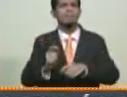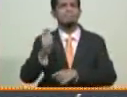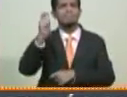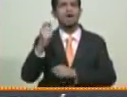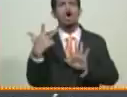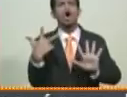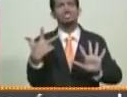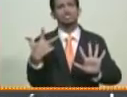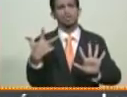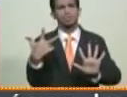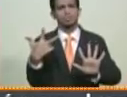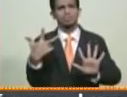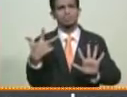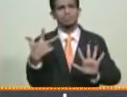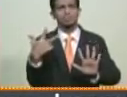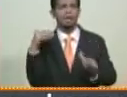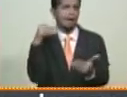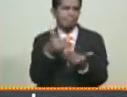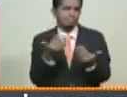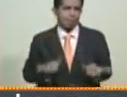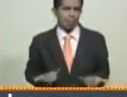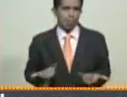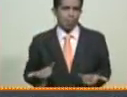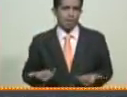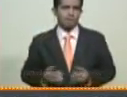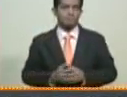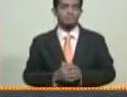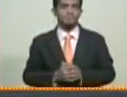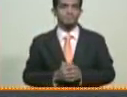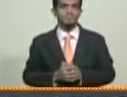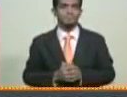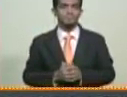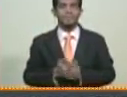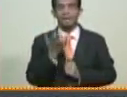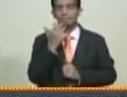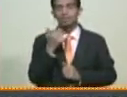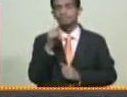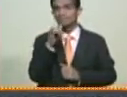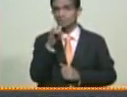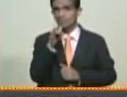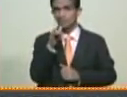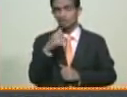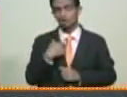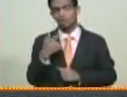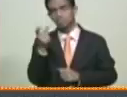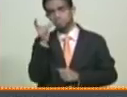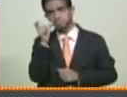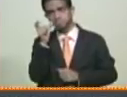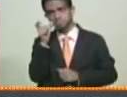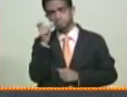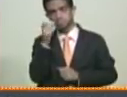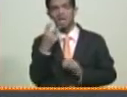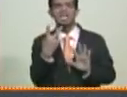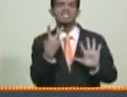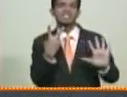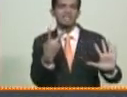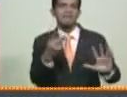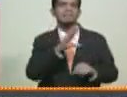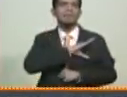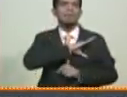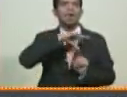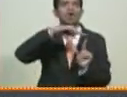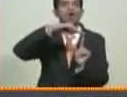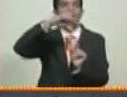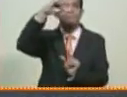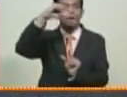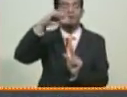diputados, era lo que tenían hasta ahora, legisladores, hasta la última información que tenía, de los cuales 7 eran de COPEI y